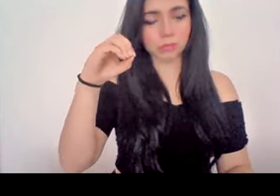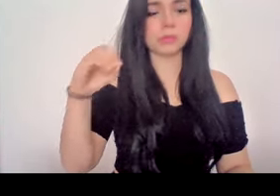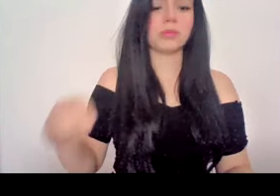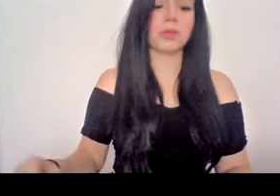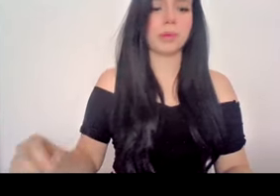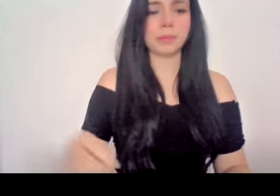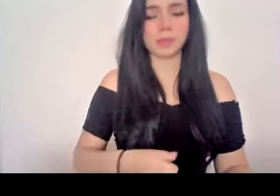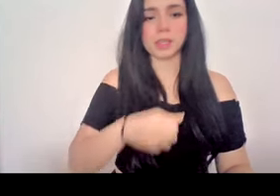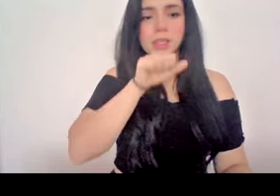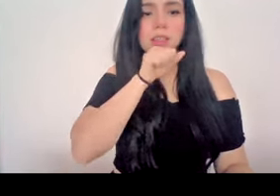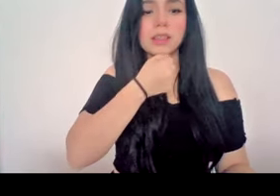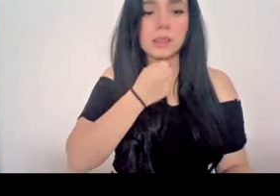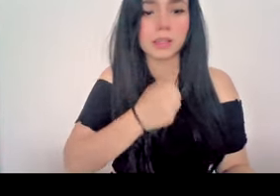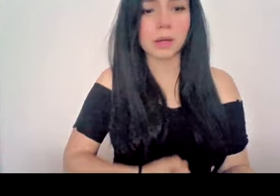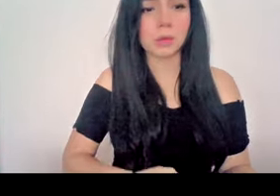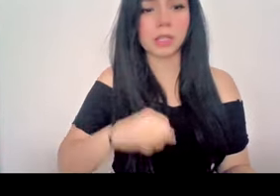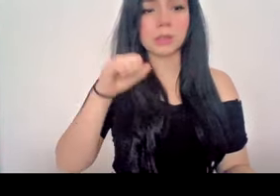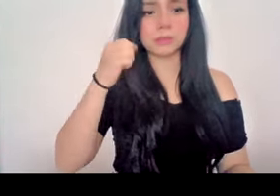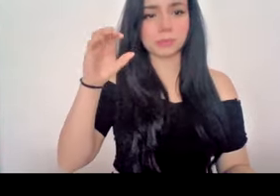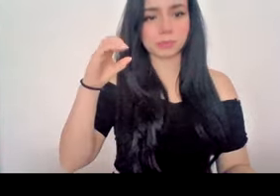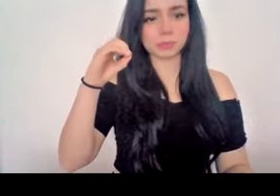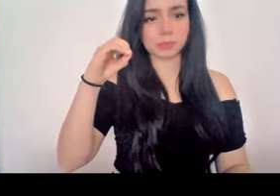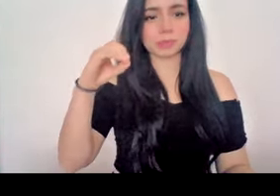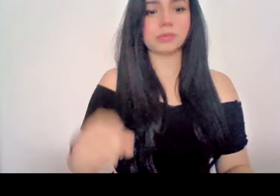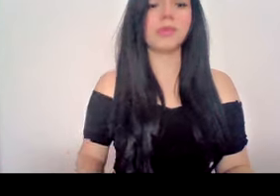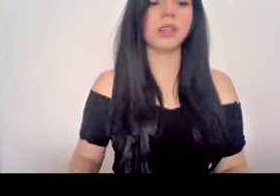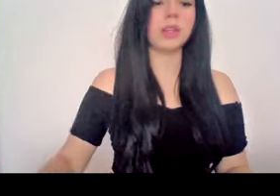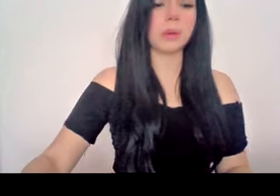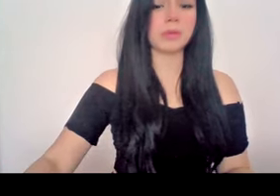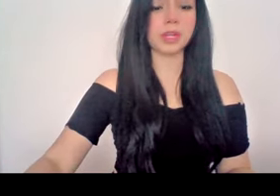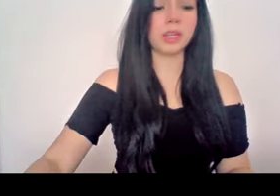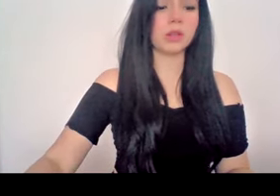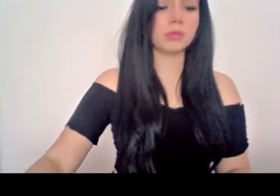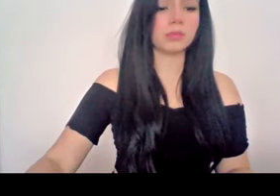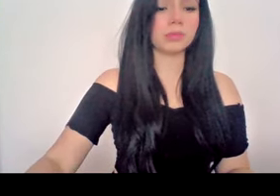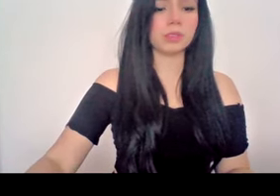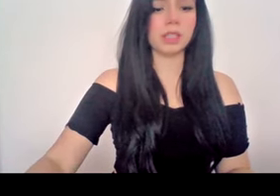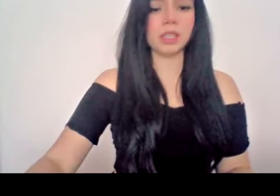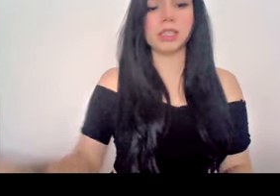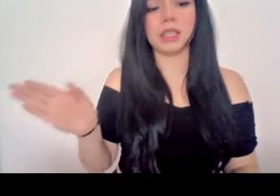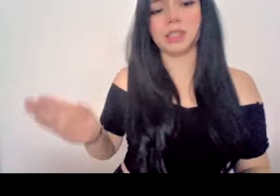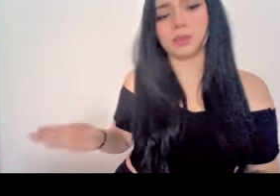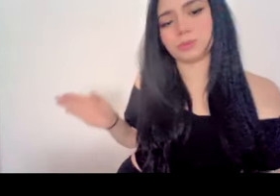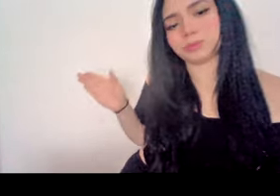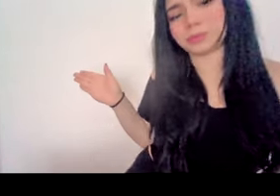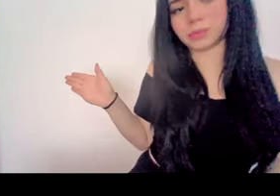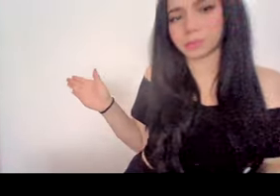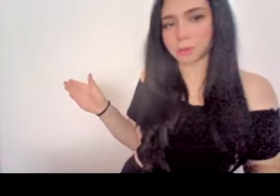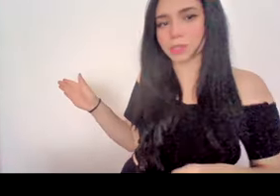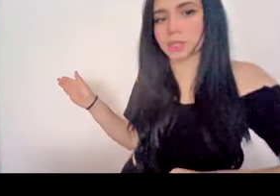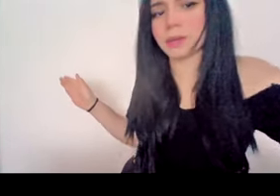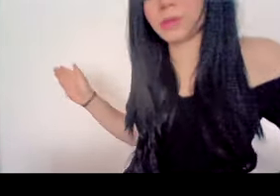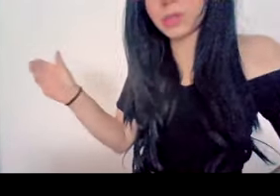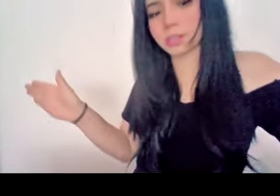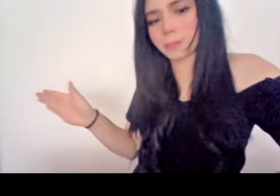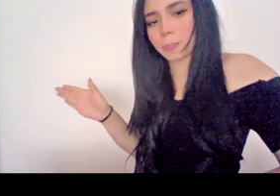Abuelo. Muy bien. Abuelo. Ahora vamos a ir con nieto.